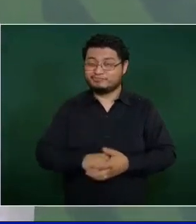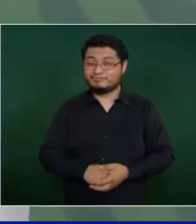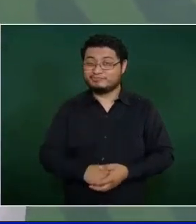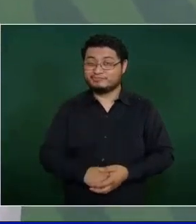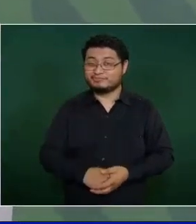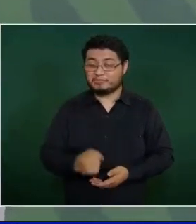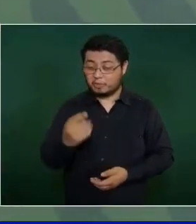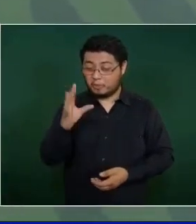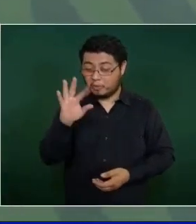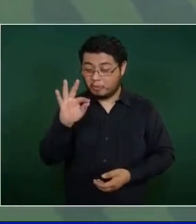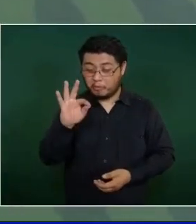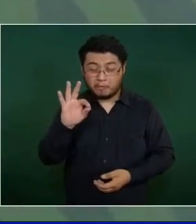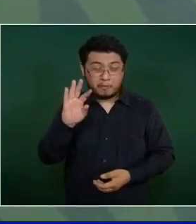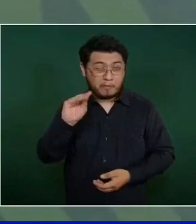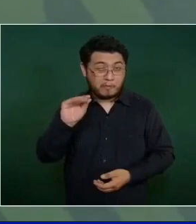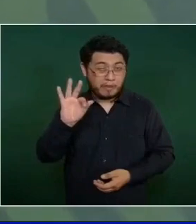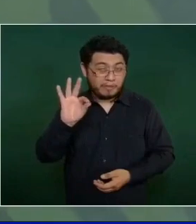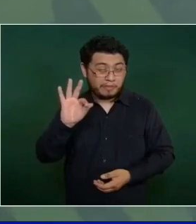99.